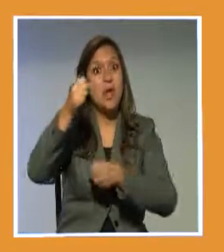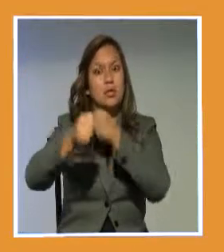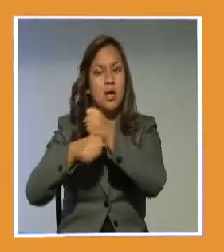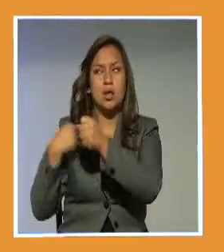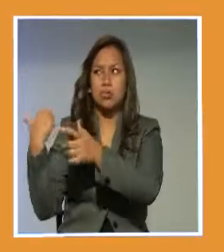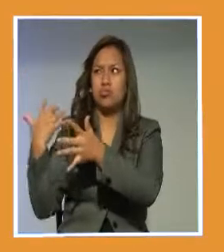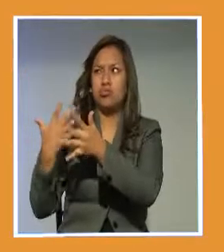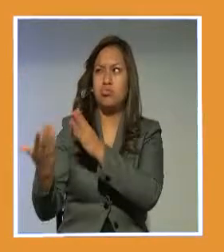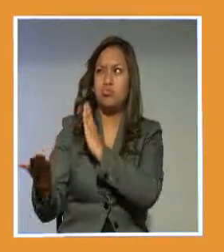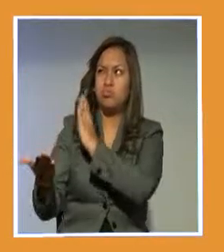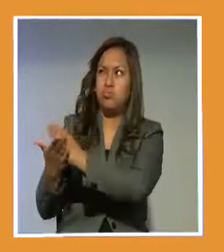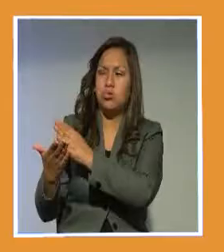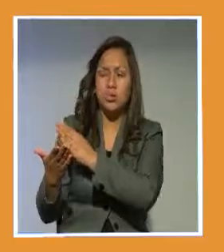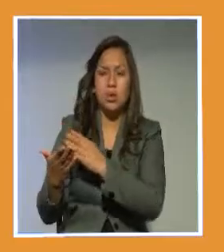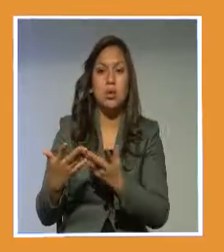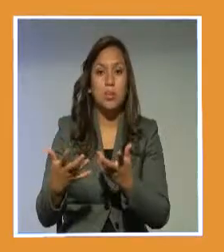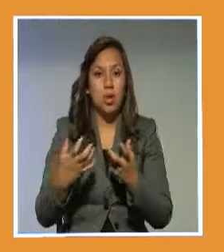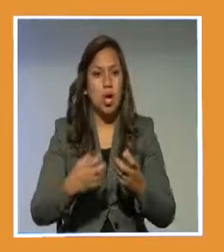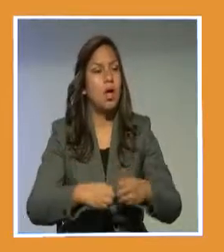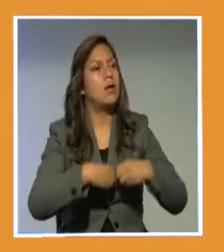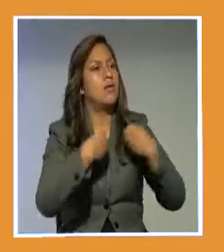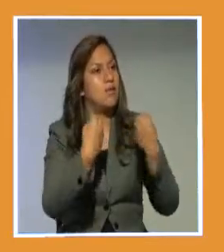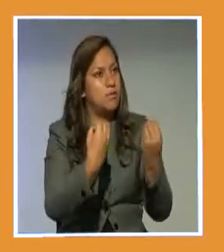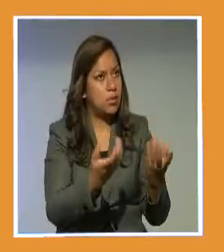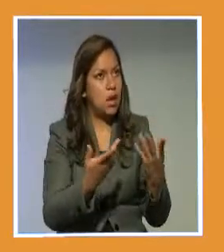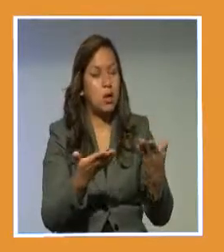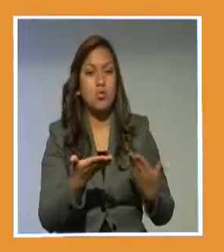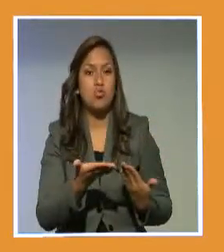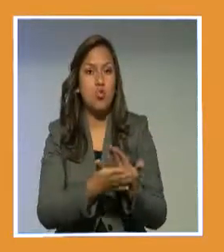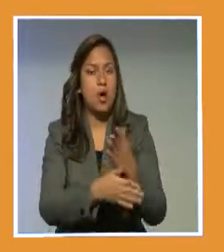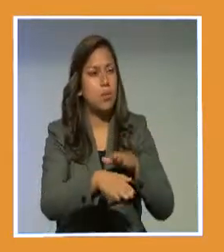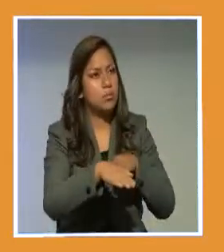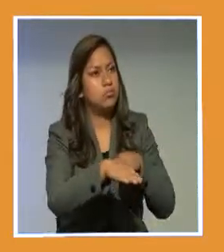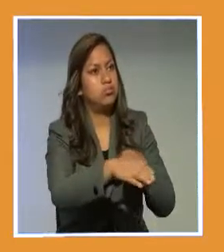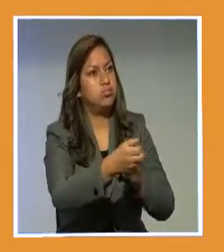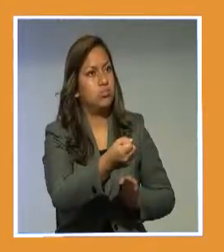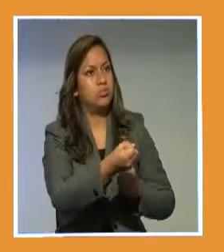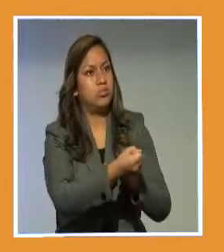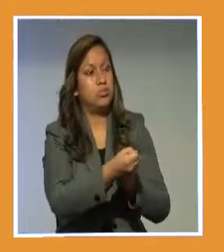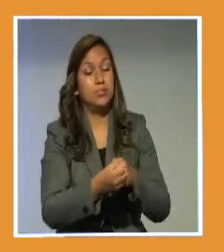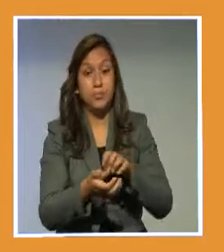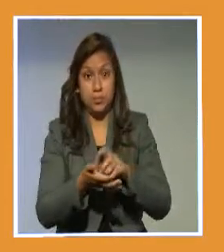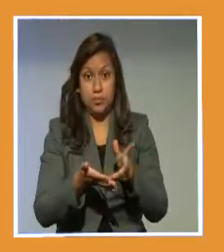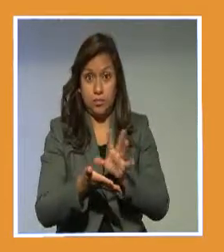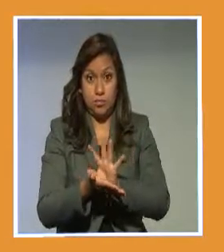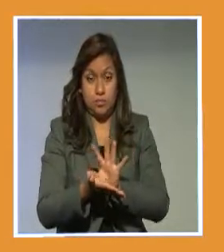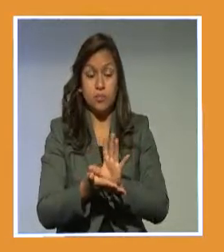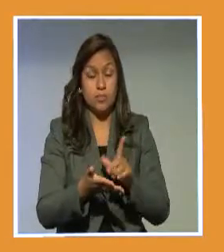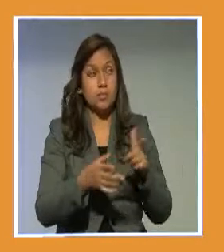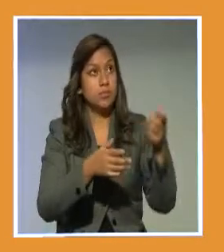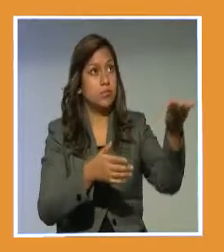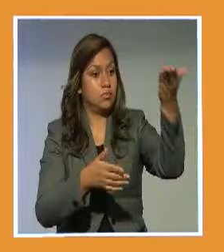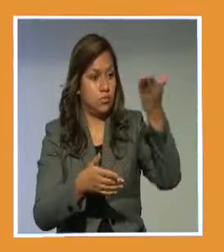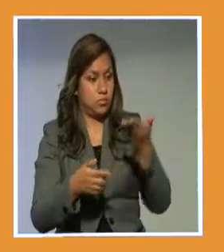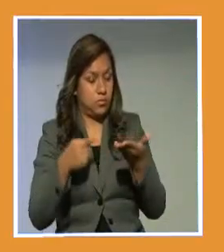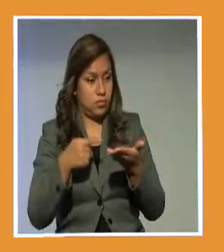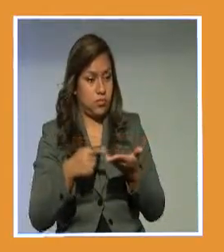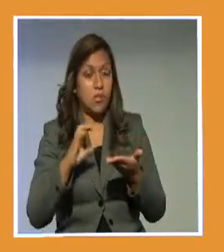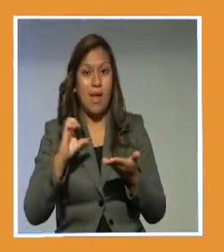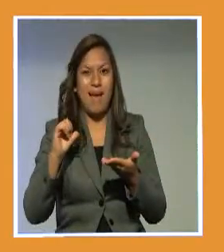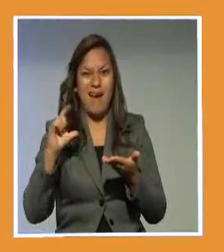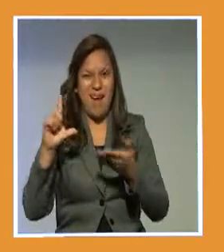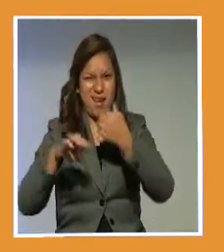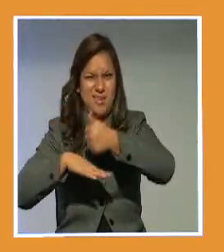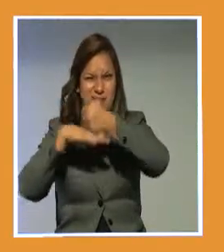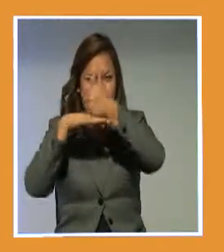ya fue calificada la semana pasada. El Consejo de Administración Legislativa recibió el proyecto de ley, la calificó para que sea la